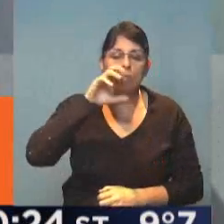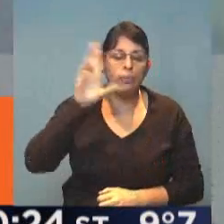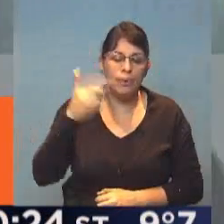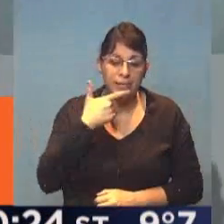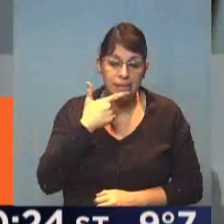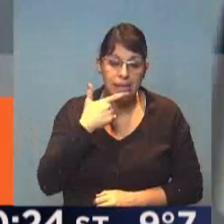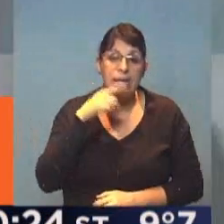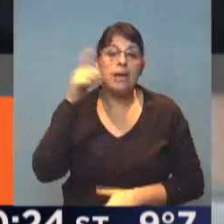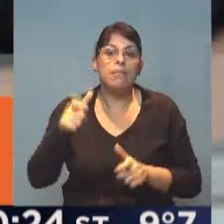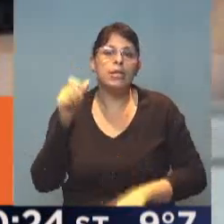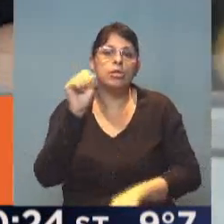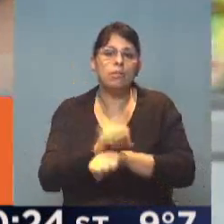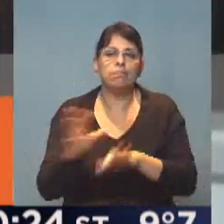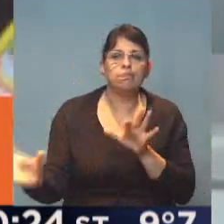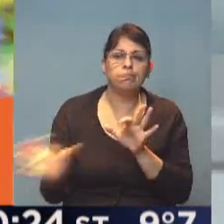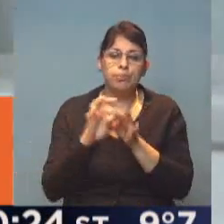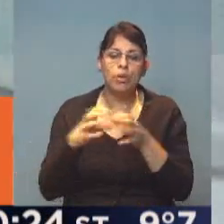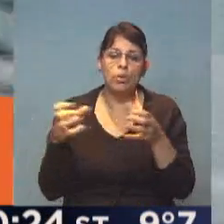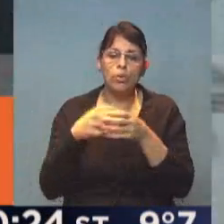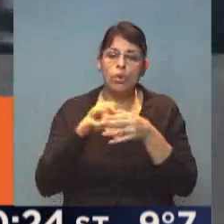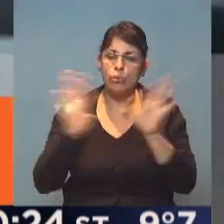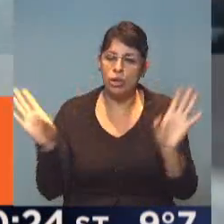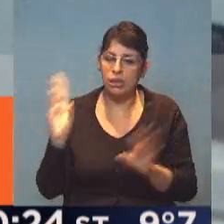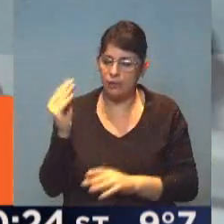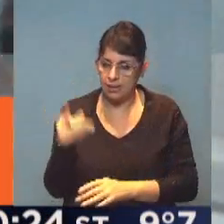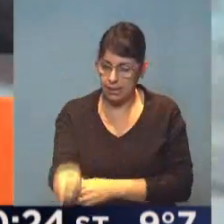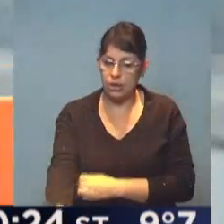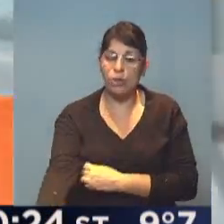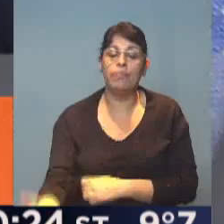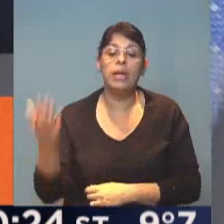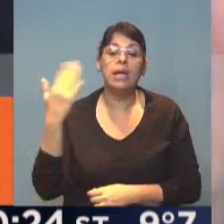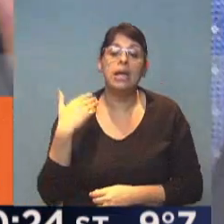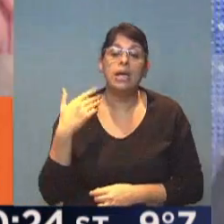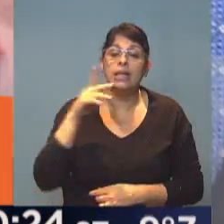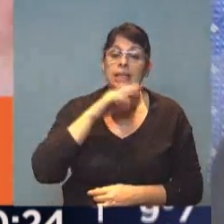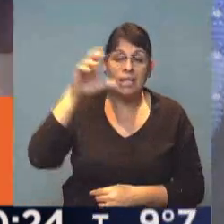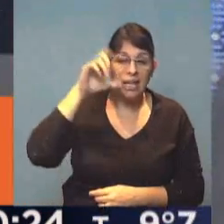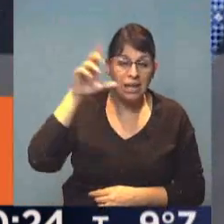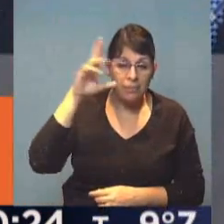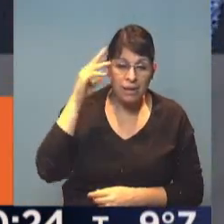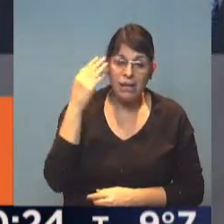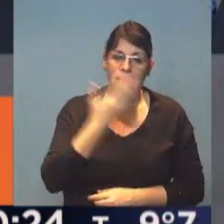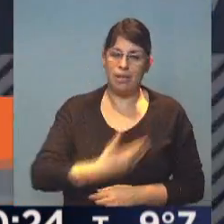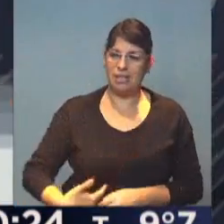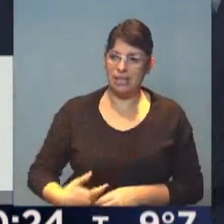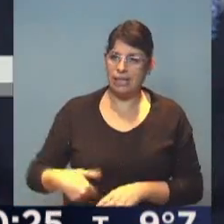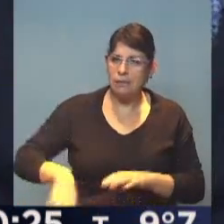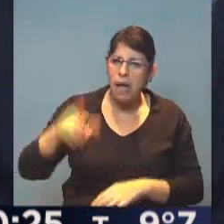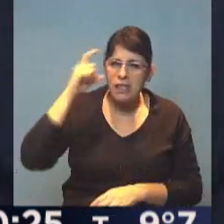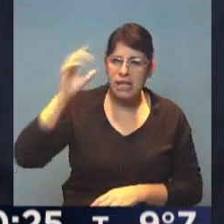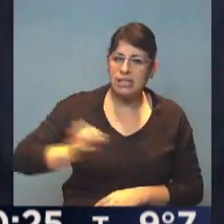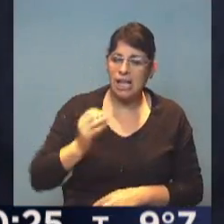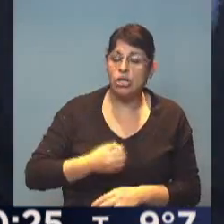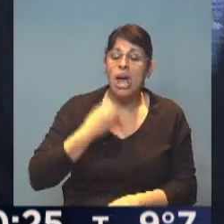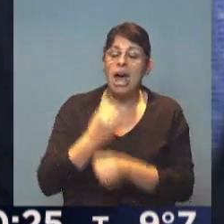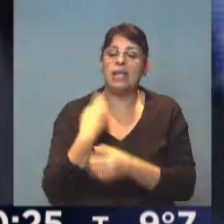relacionados con el partido del movimiento democrático brasileño que fue presidido por temer por más de 10 años hasta que asumió como